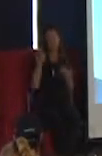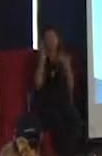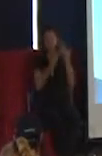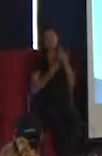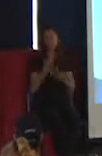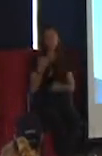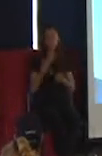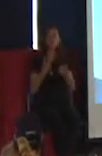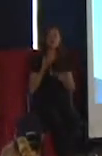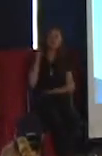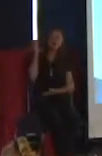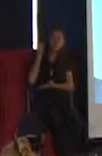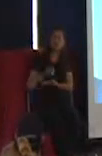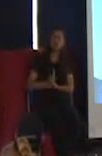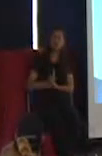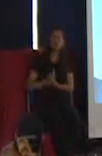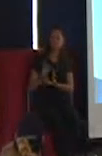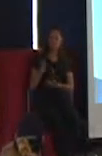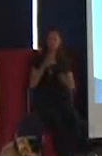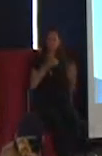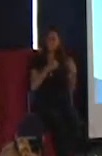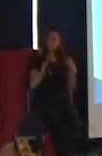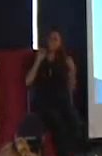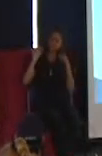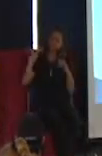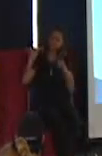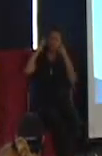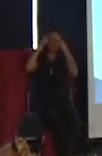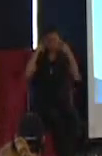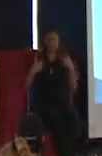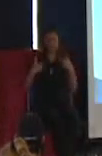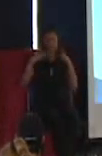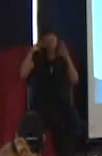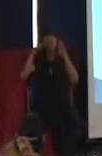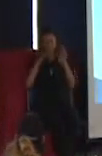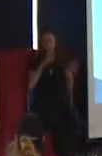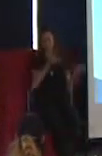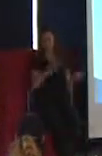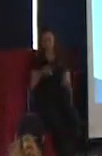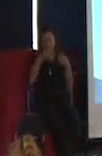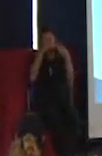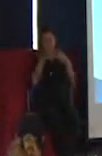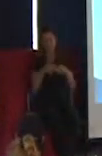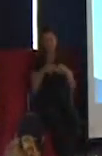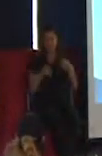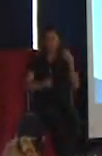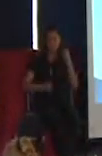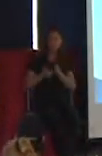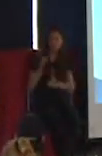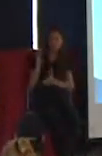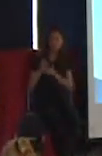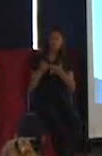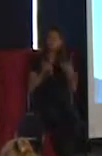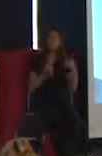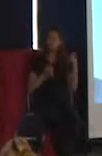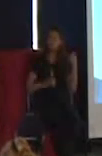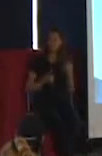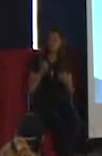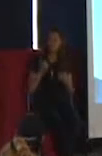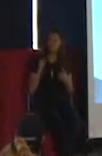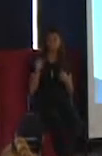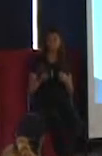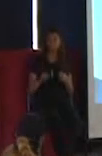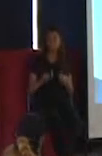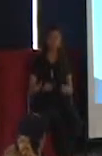el Estado debe tener para con las personas con discapacidad. ¿Sí? Entonces,